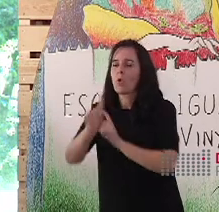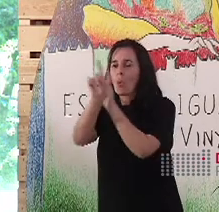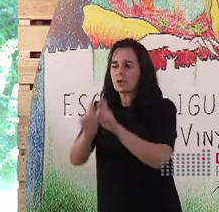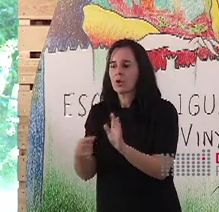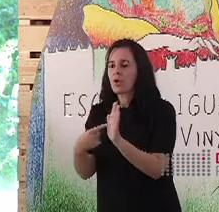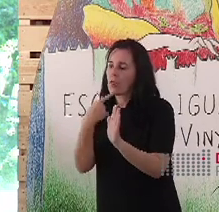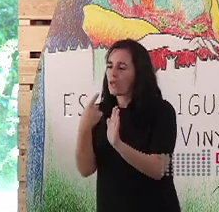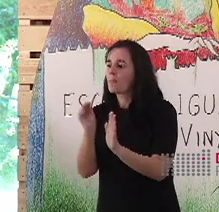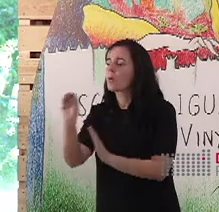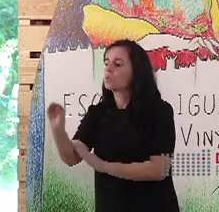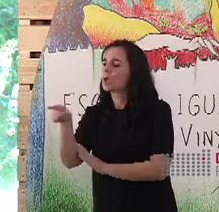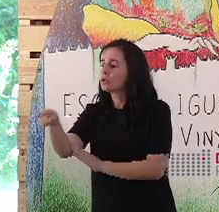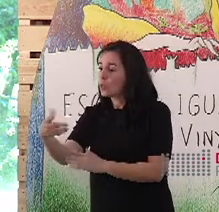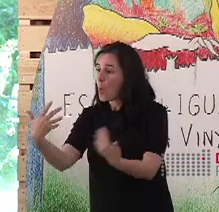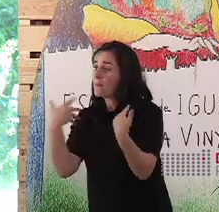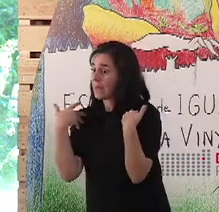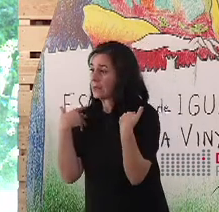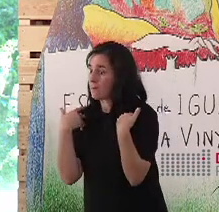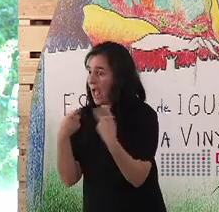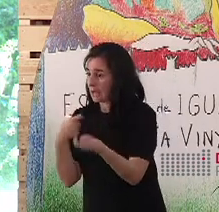está usted sendo víctima de trata?